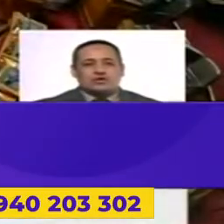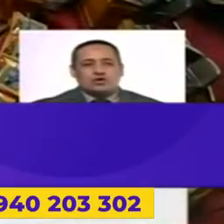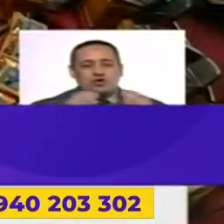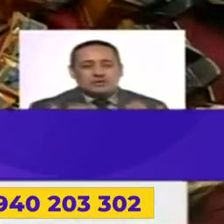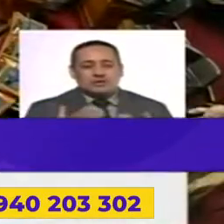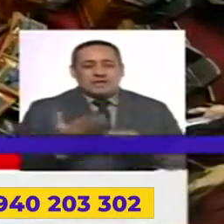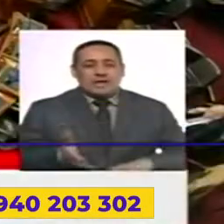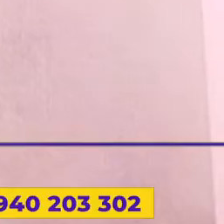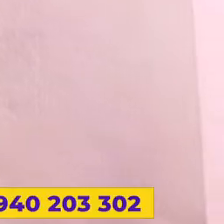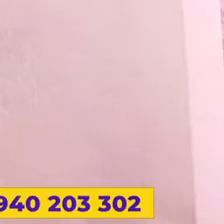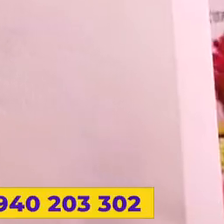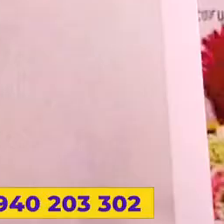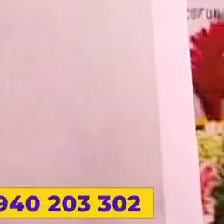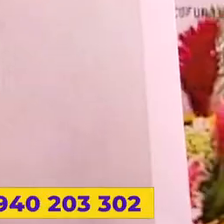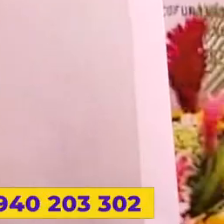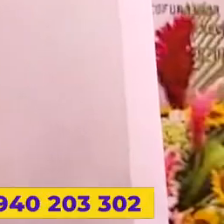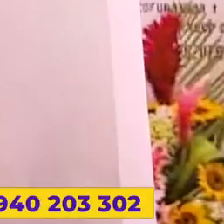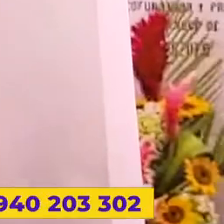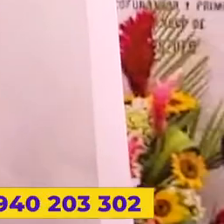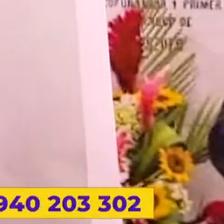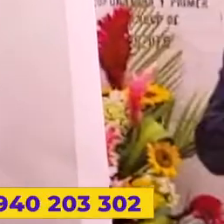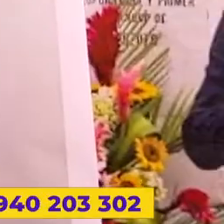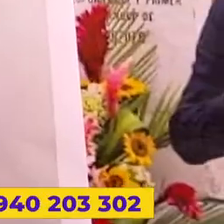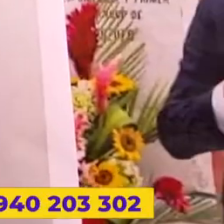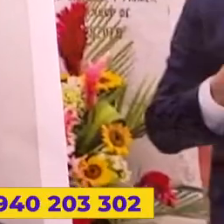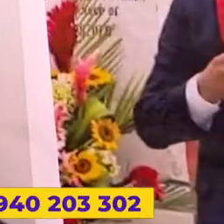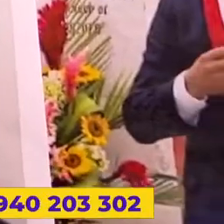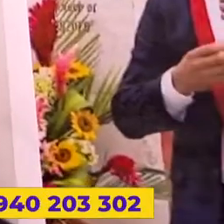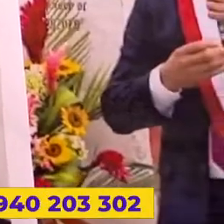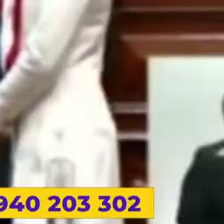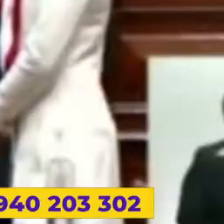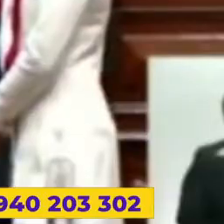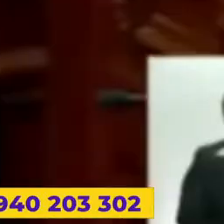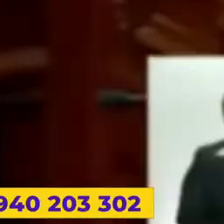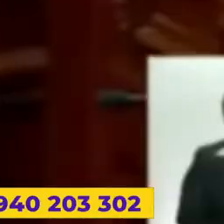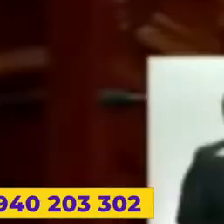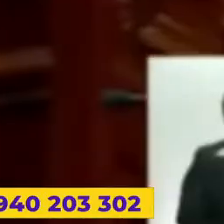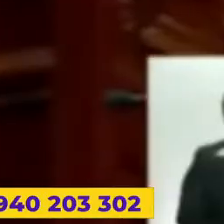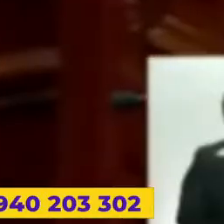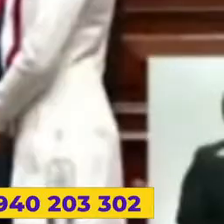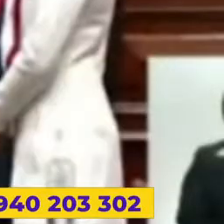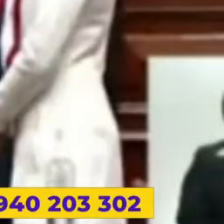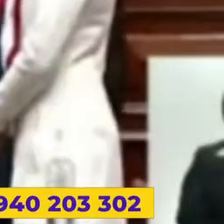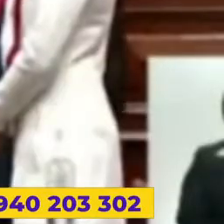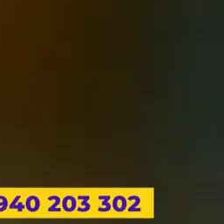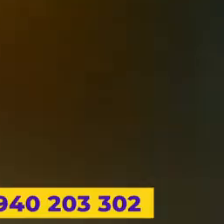de suspensión Es que la fiscalía o el poder judicial aún no ha emitido un pronunciamiento